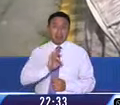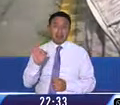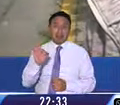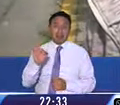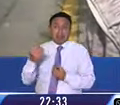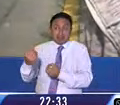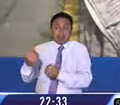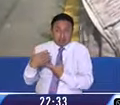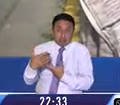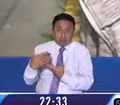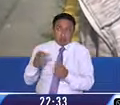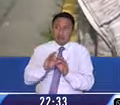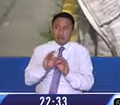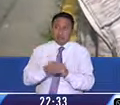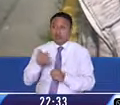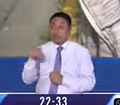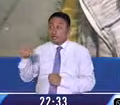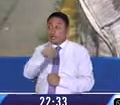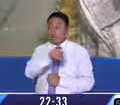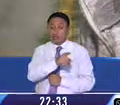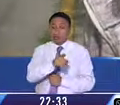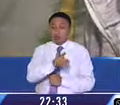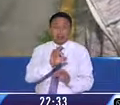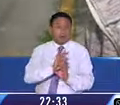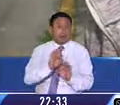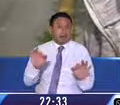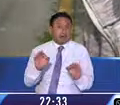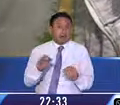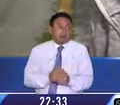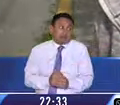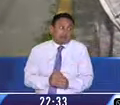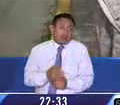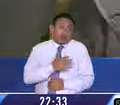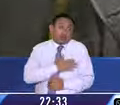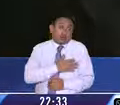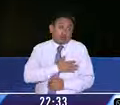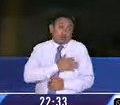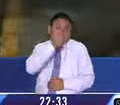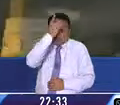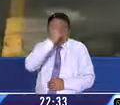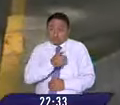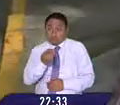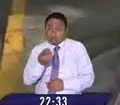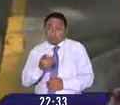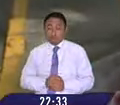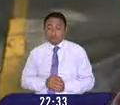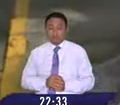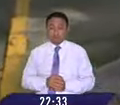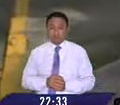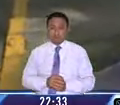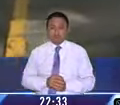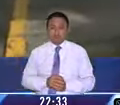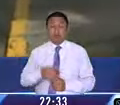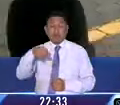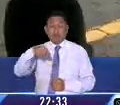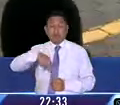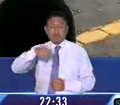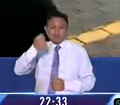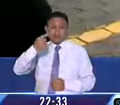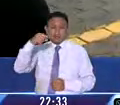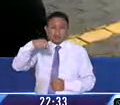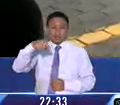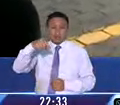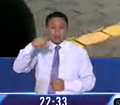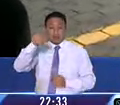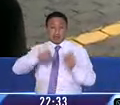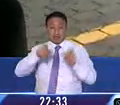ni vayasen a tal parte, nada. Entonces tenemos que tratar de ver dónde irnos. Entendemos que la muestra recogida por nuestro lente